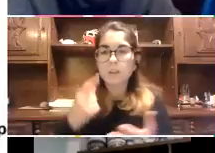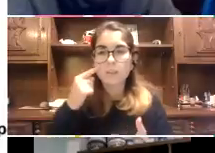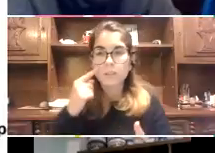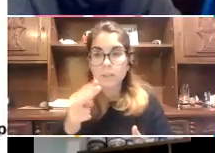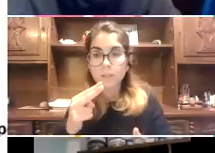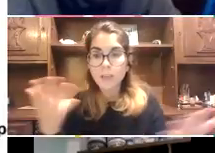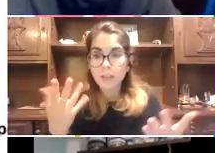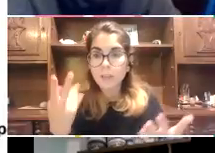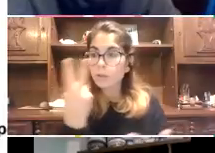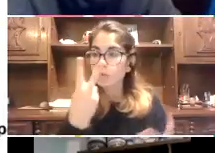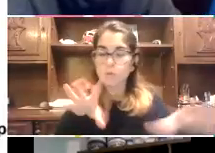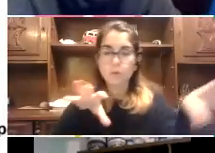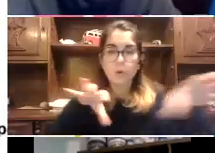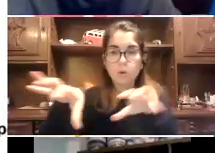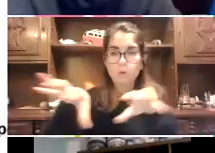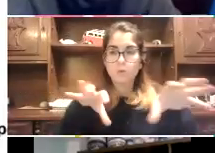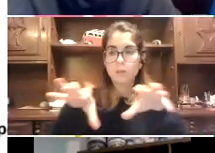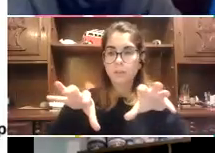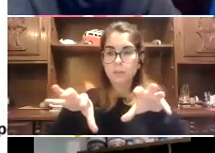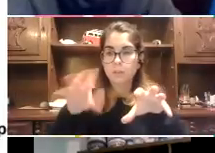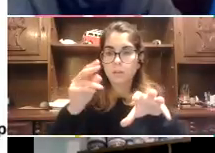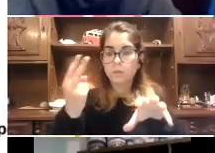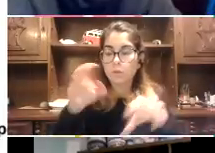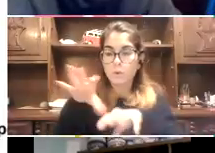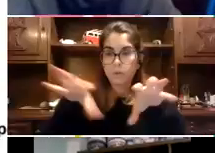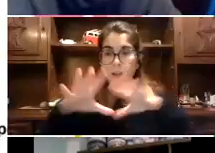objetos, entre cuerpos de gran tamaño.